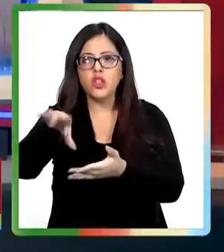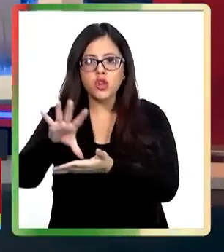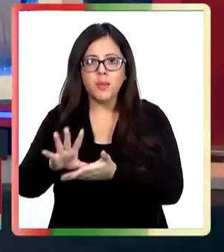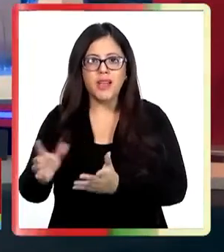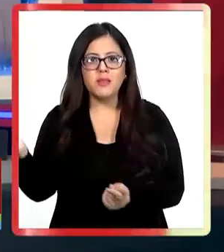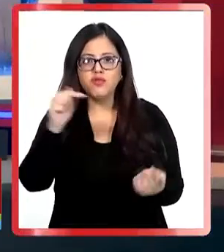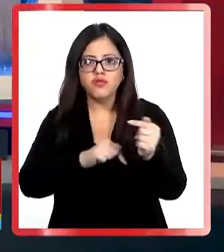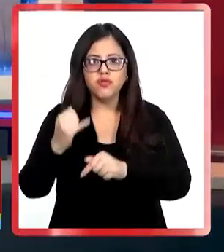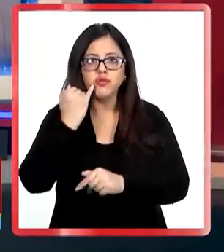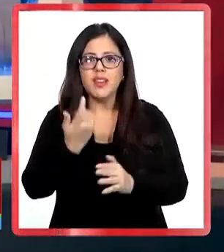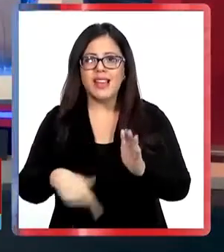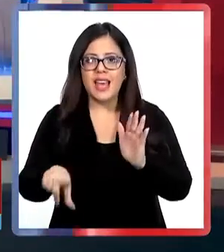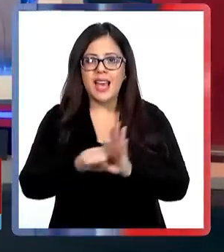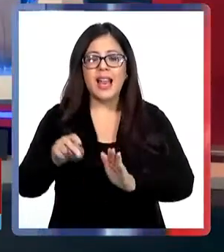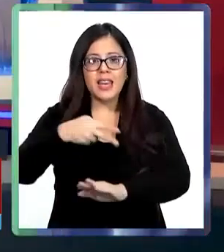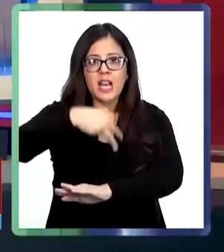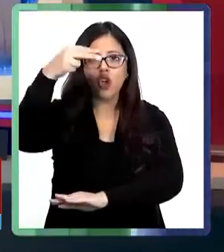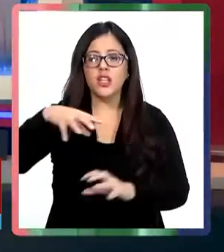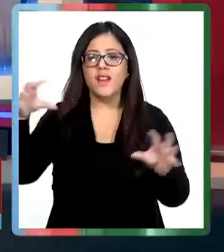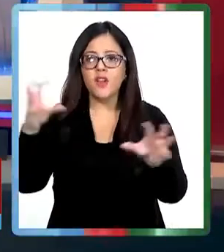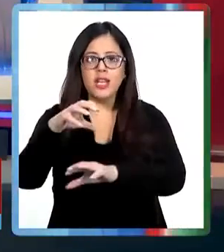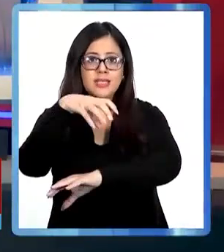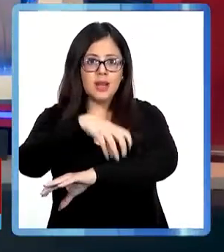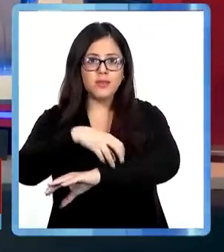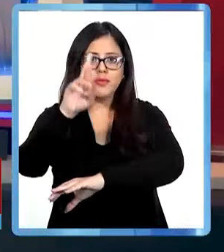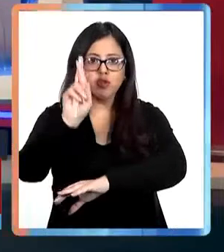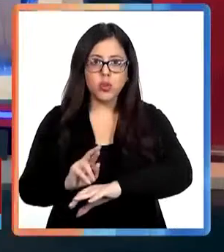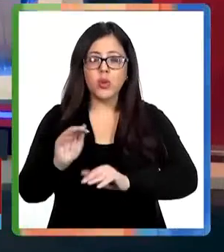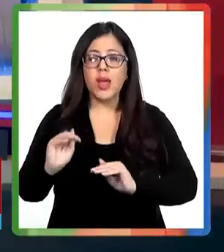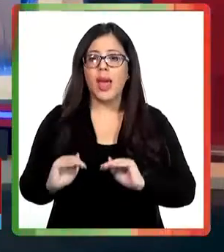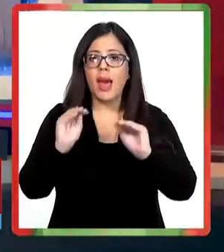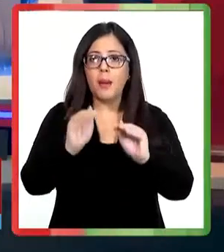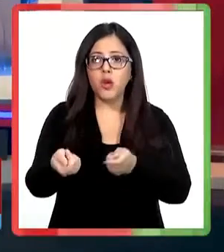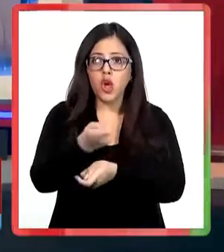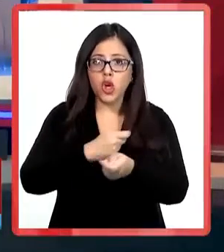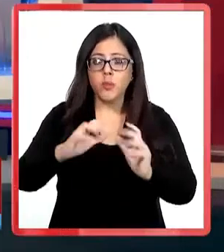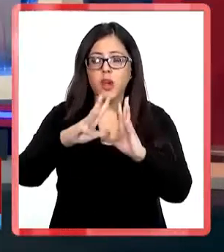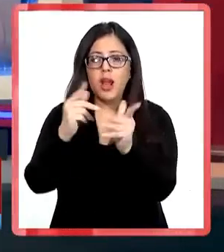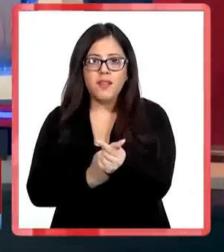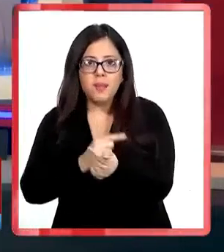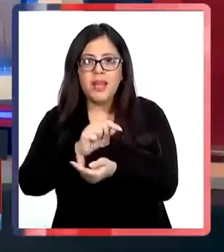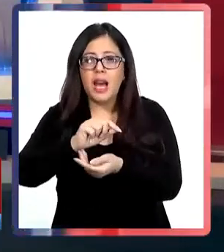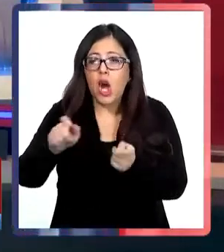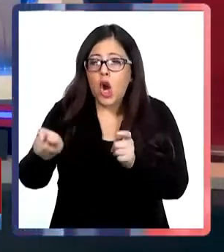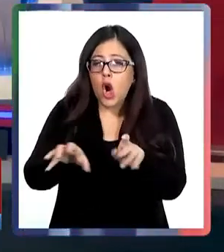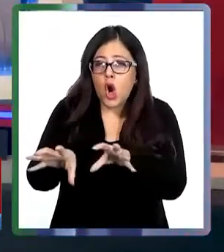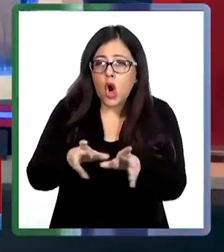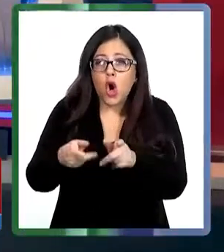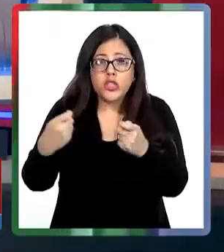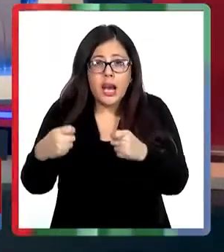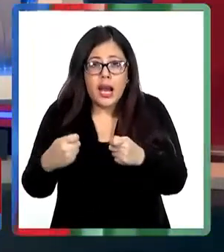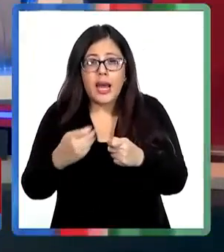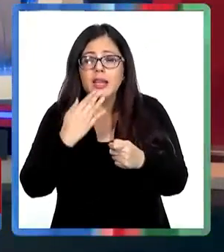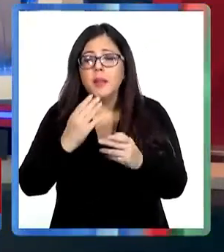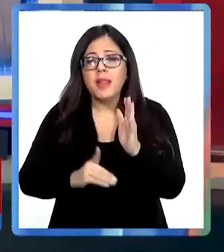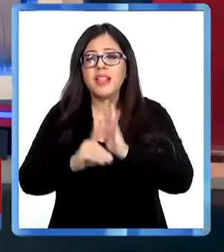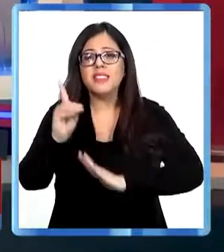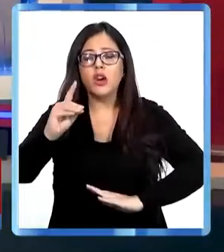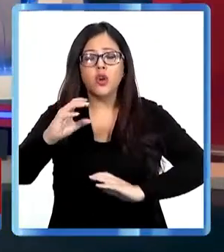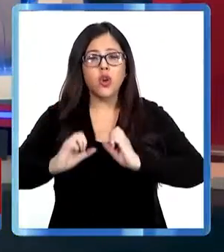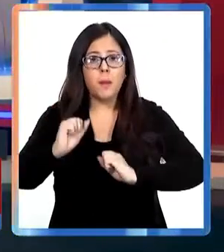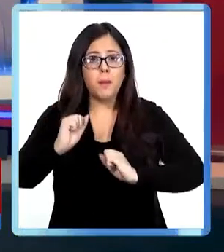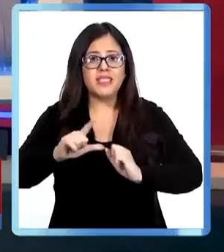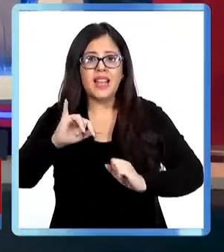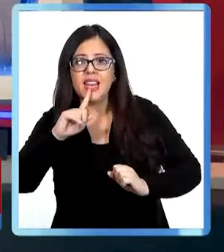norte, la violencia en la macrozona sur, el apoyo económico a las familias, la inflación, el desarrollo de la industria del litio y el hidrógeno